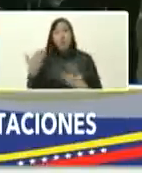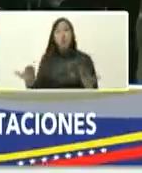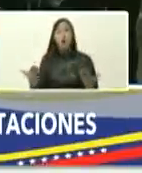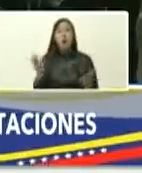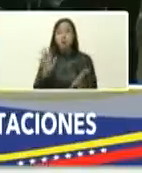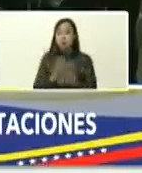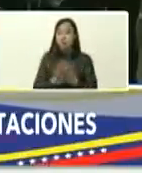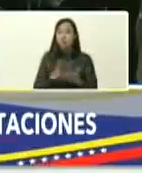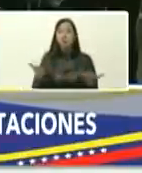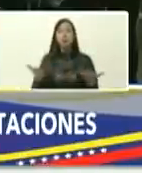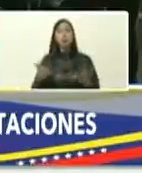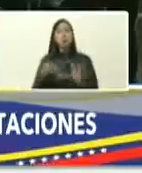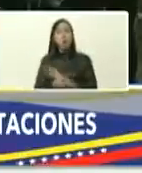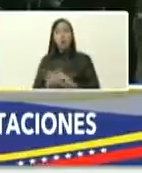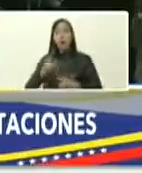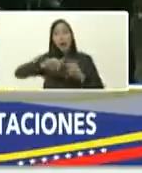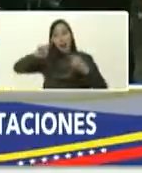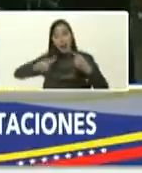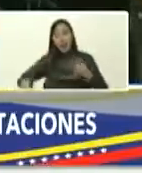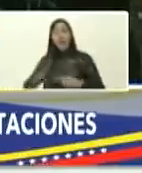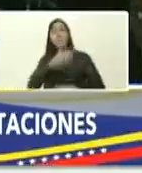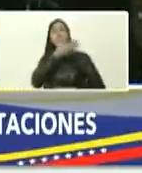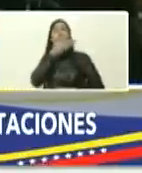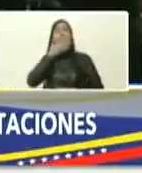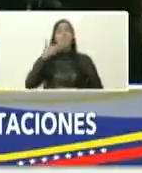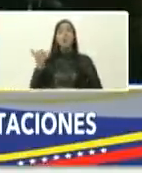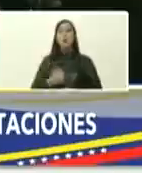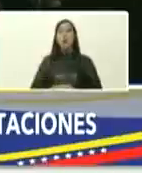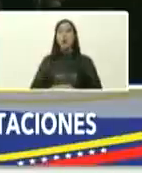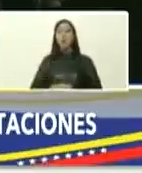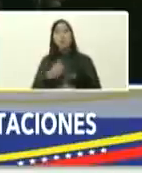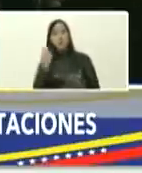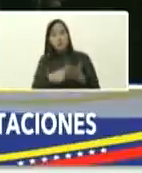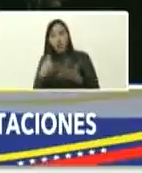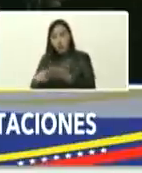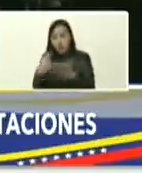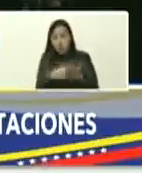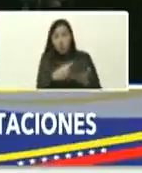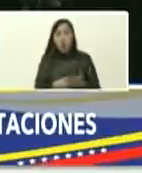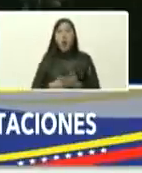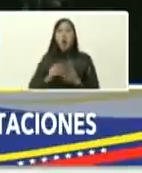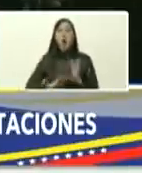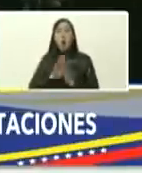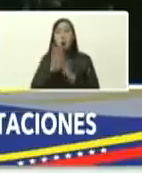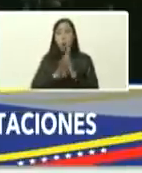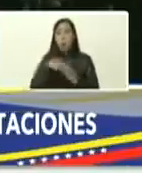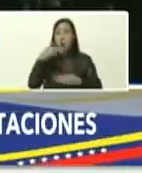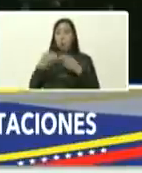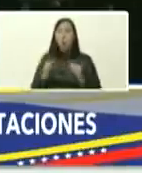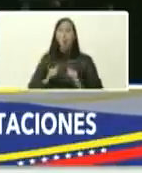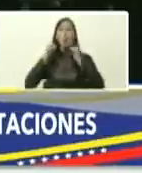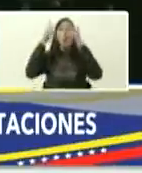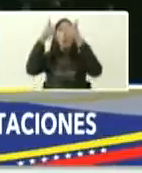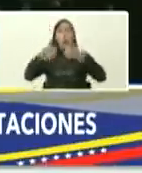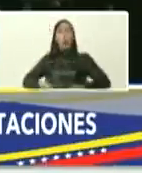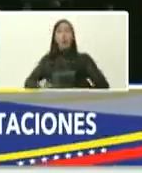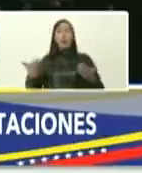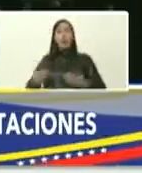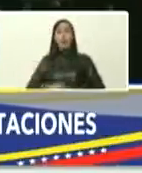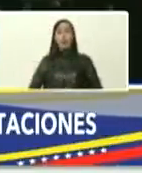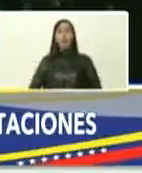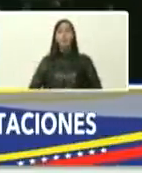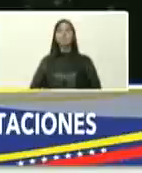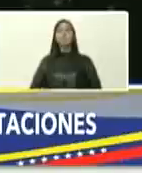Estabilizar plenamente el servicio eléctrico del país con nuevas inversiones que estamos comenzando a hacer y que profundizaremos en los